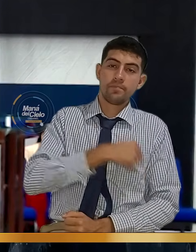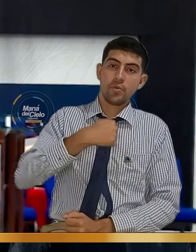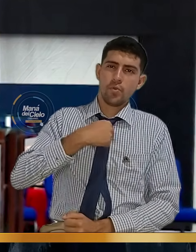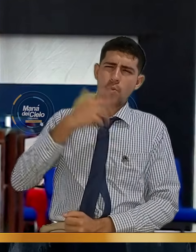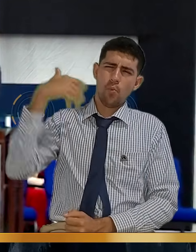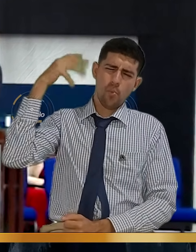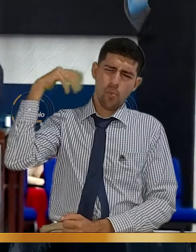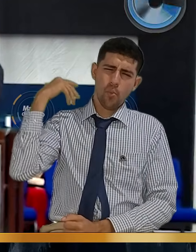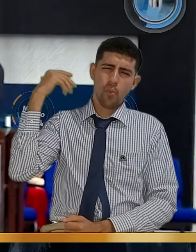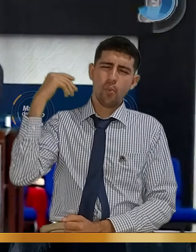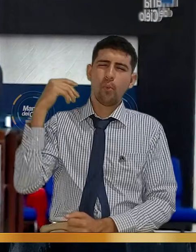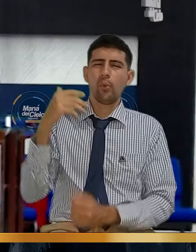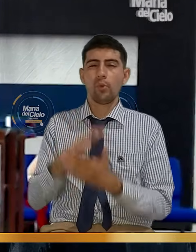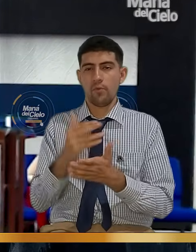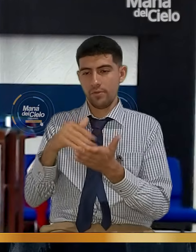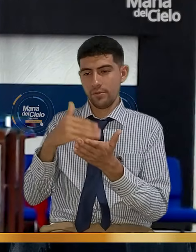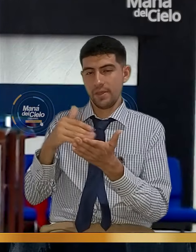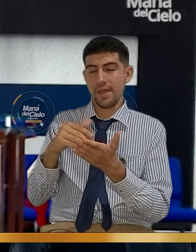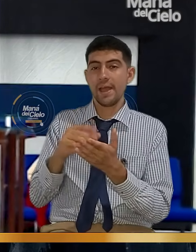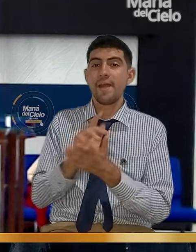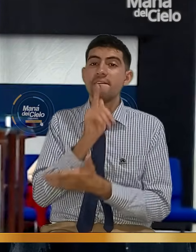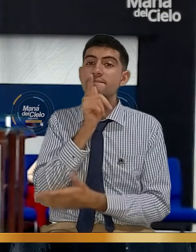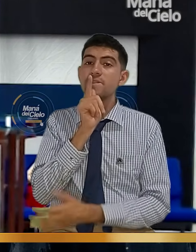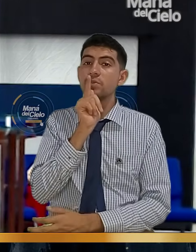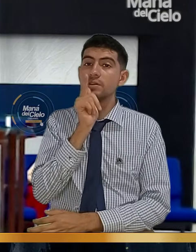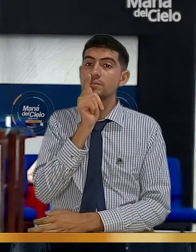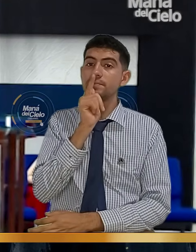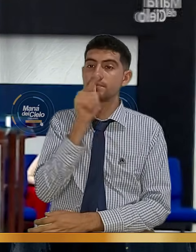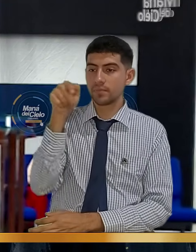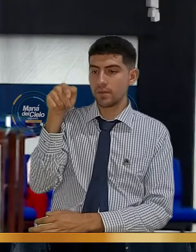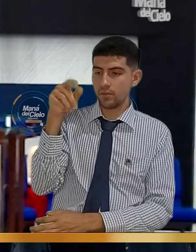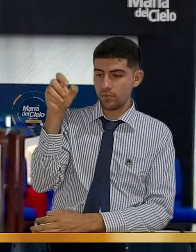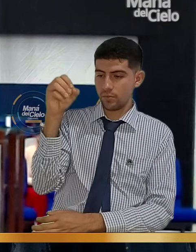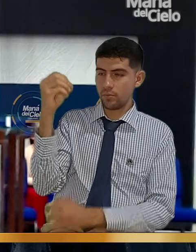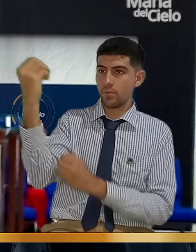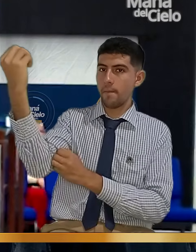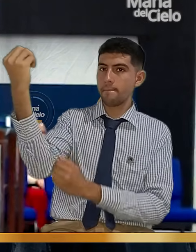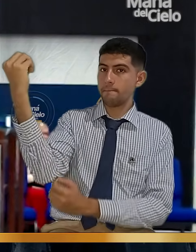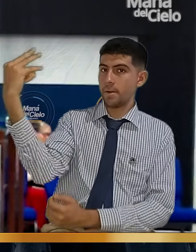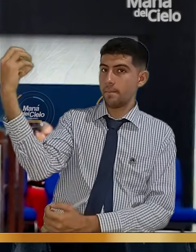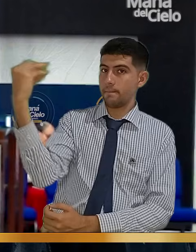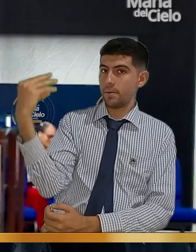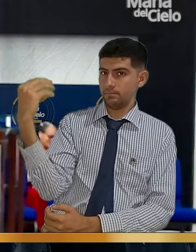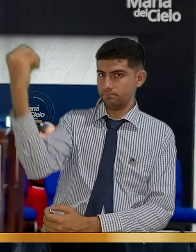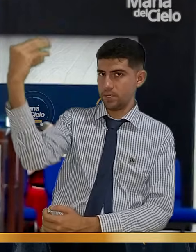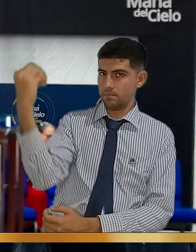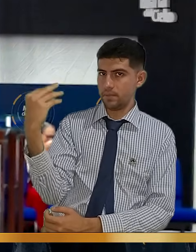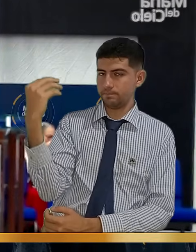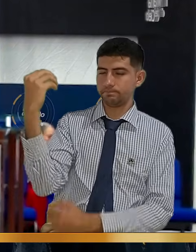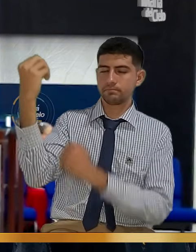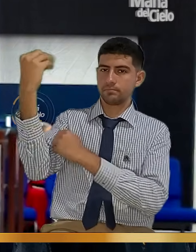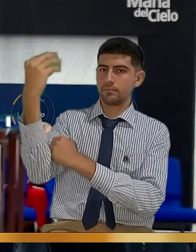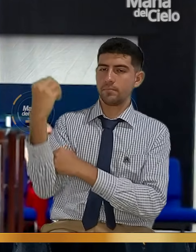andábamos con ella debajo del brazo. Yo vendía frutas en un semáforo cuando apenas me convertí y